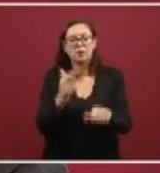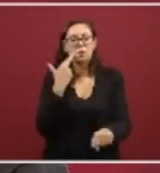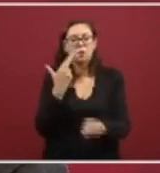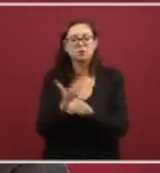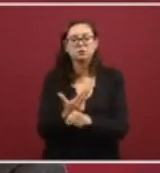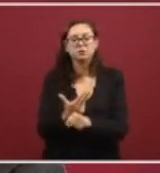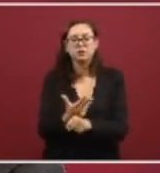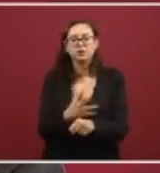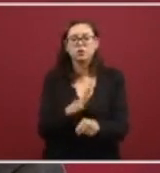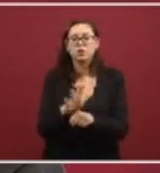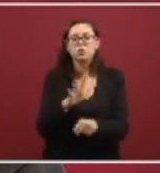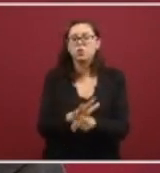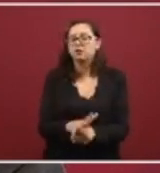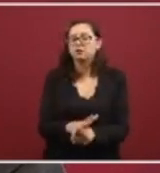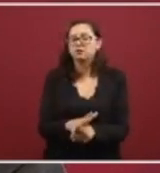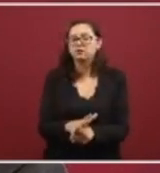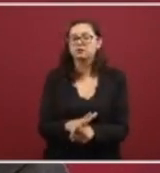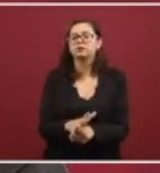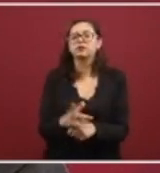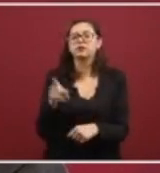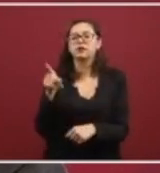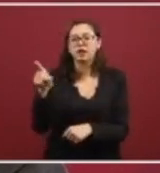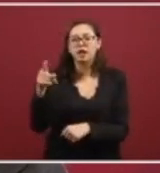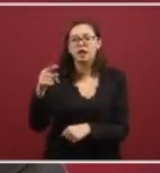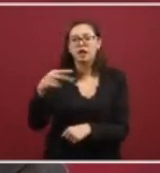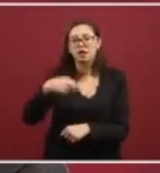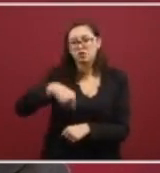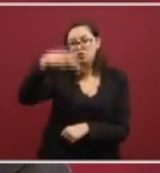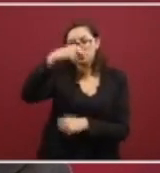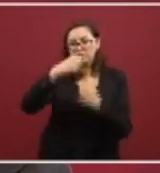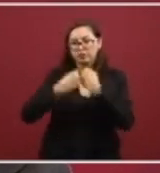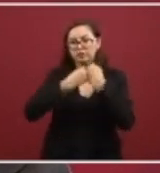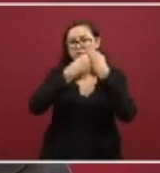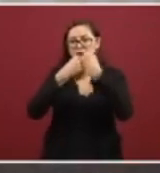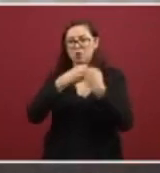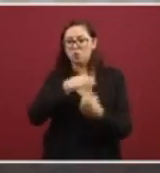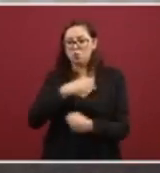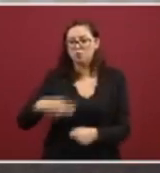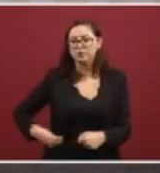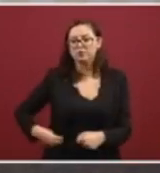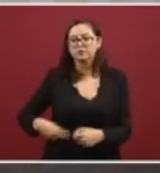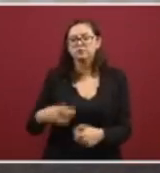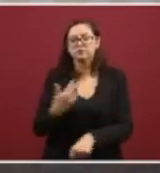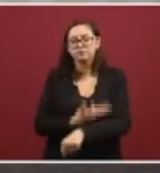a municipios fronterizos del norte para la gestión